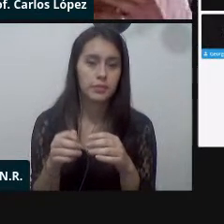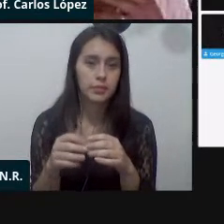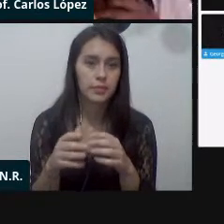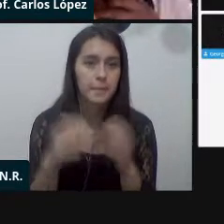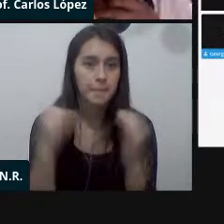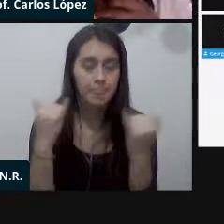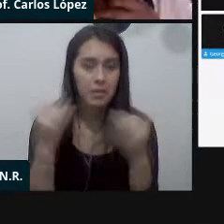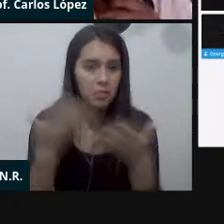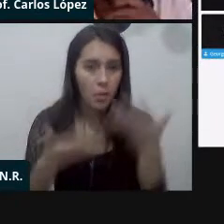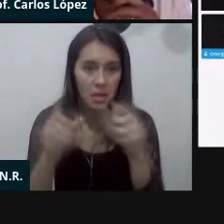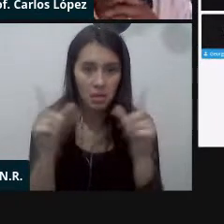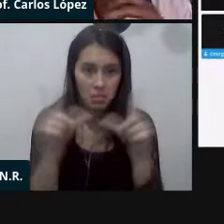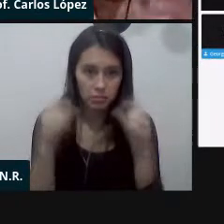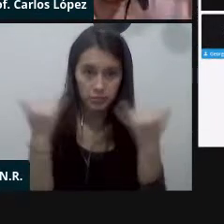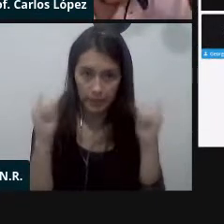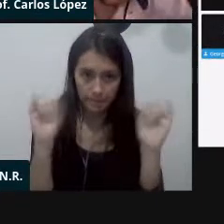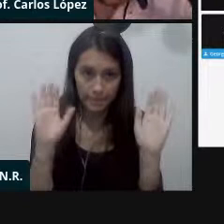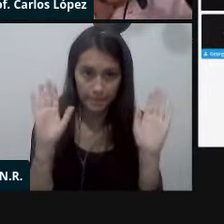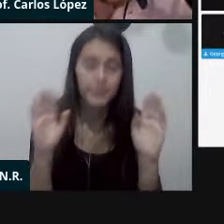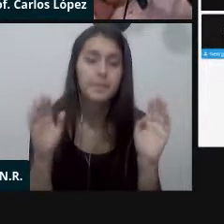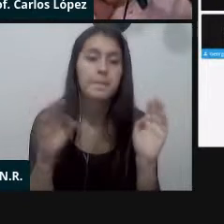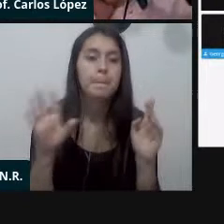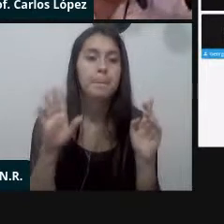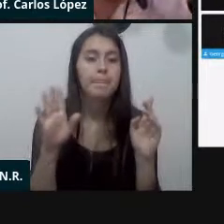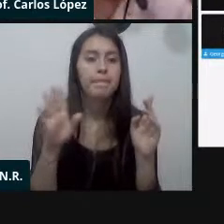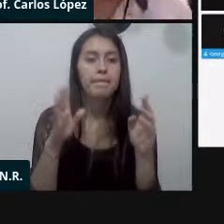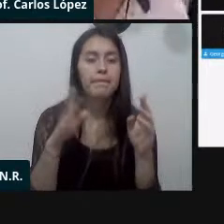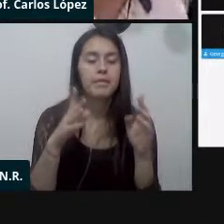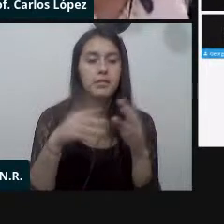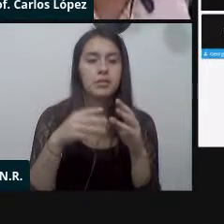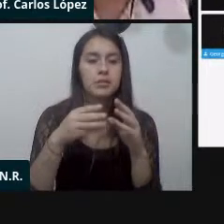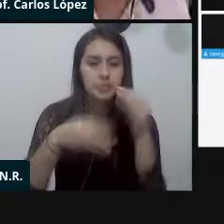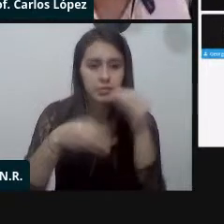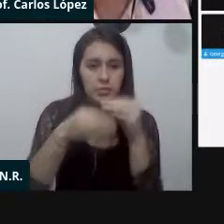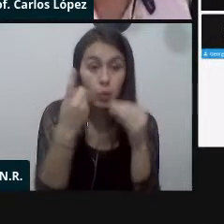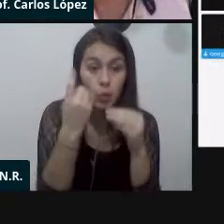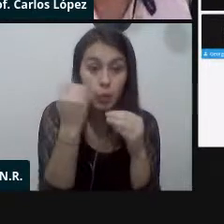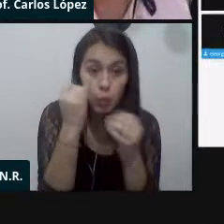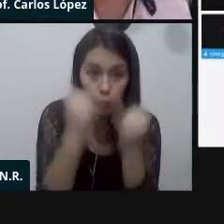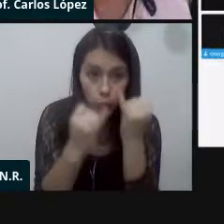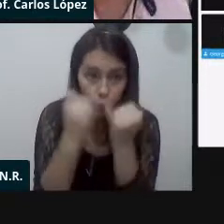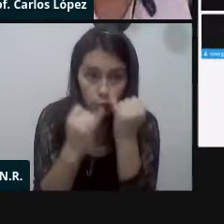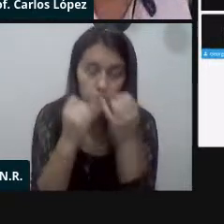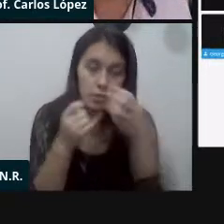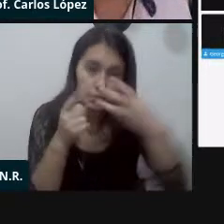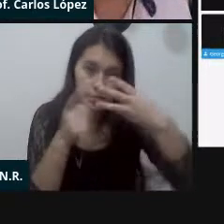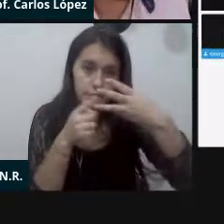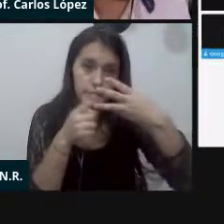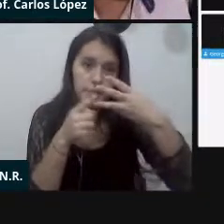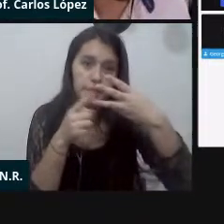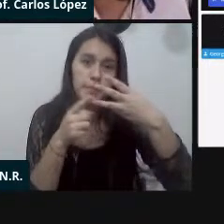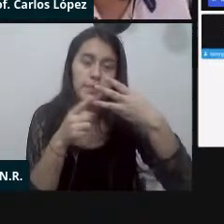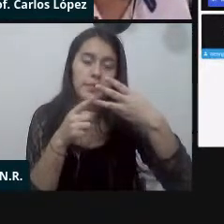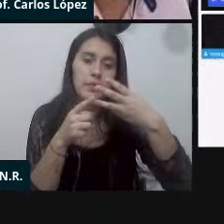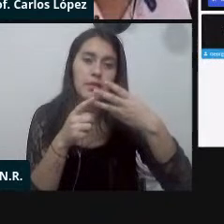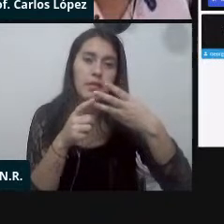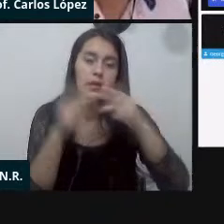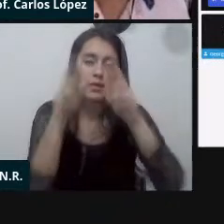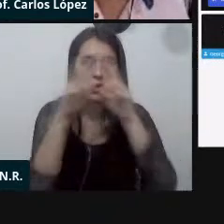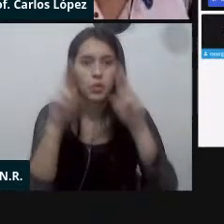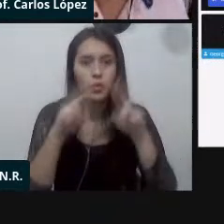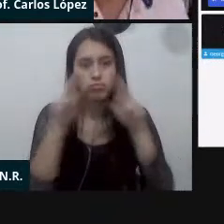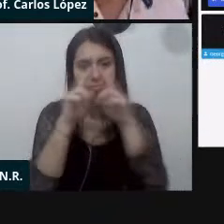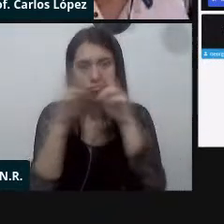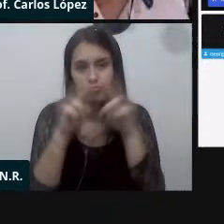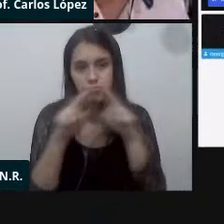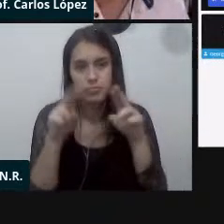se comparte pantalla. Y la última que nos queda para compartir pantalla es la pestaña de Chrome. Entonces,